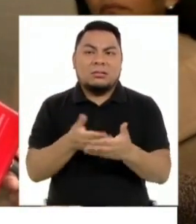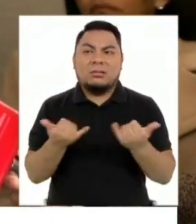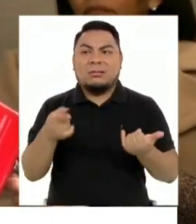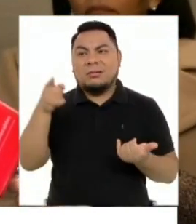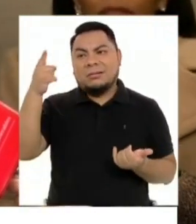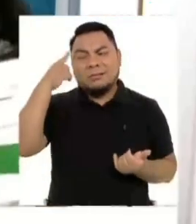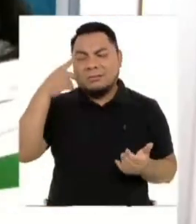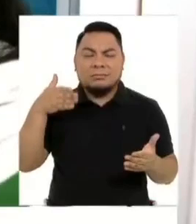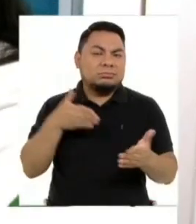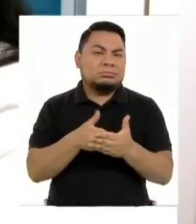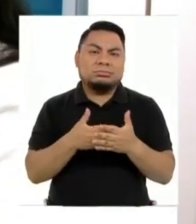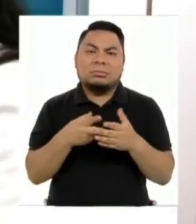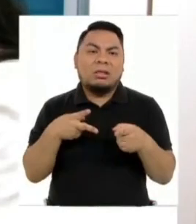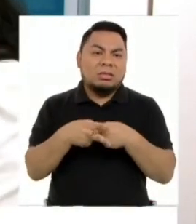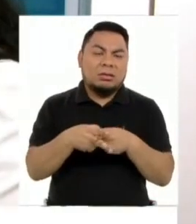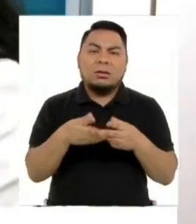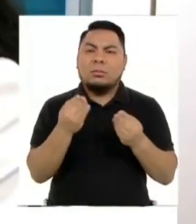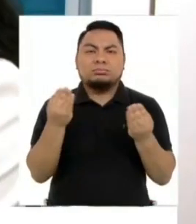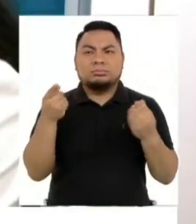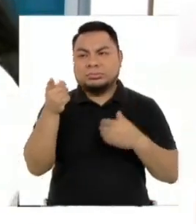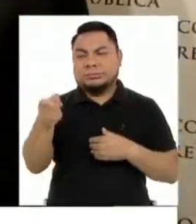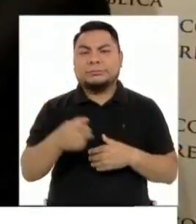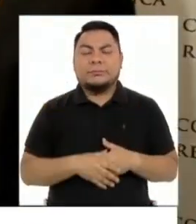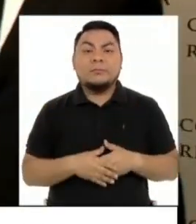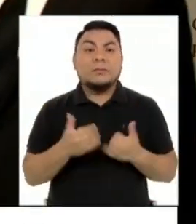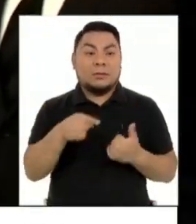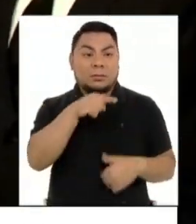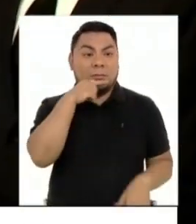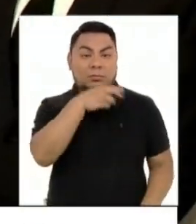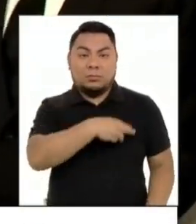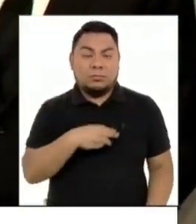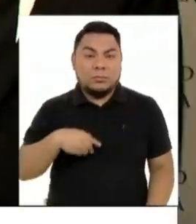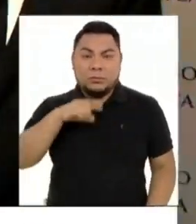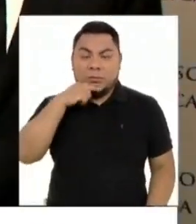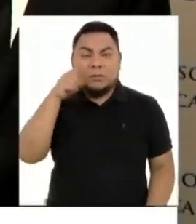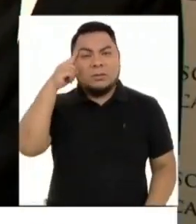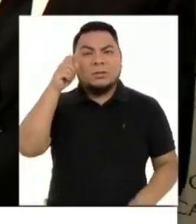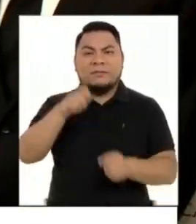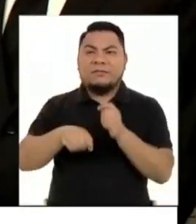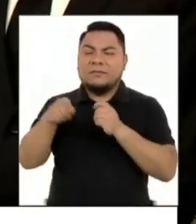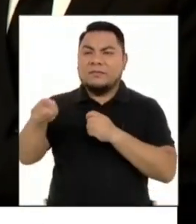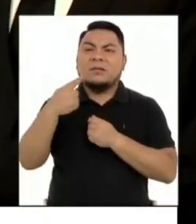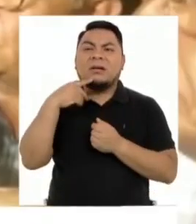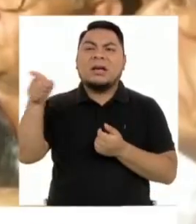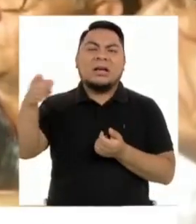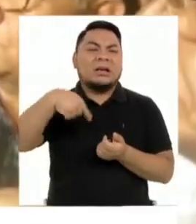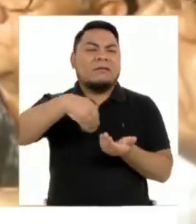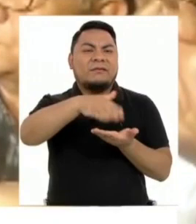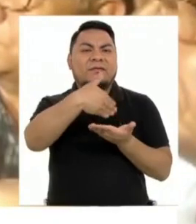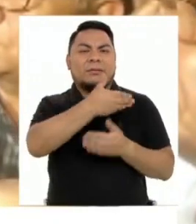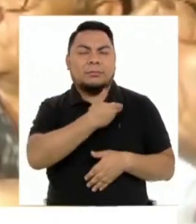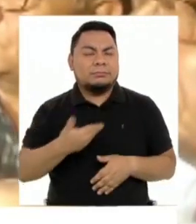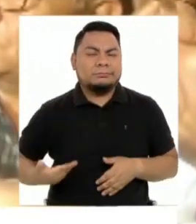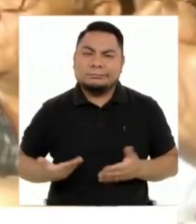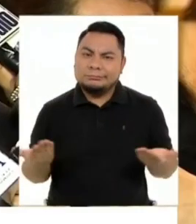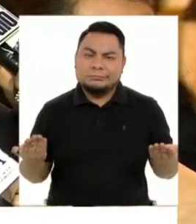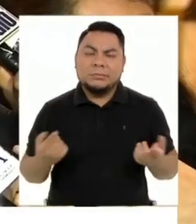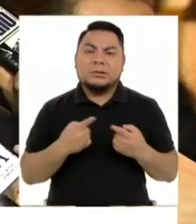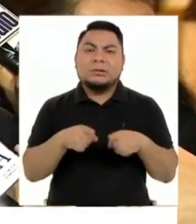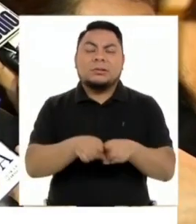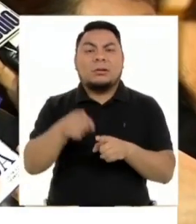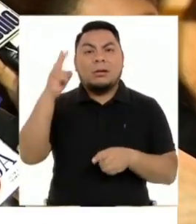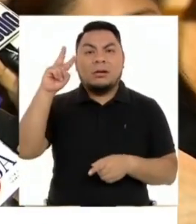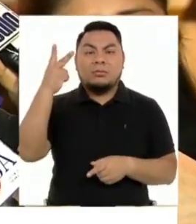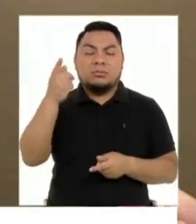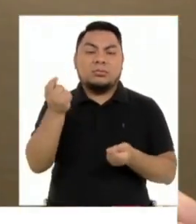oro en obstruccionismo. Por otra parte, la ministra de la Mujer criticó la propuesta aprista de vacancia presidencial y recordó cifras del segundo